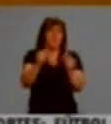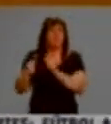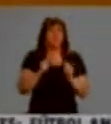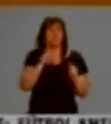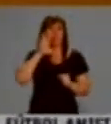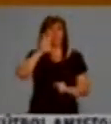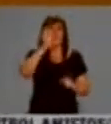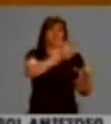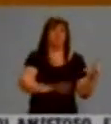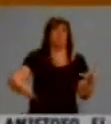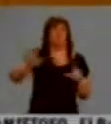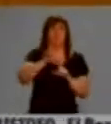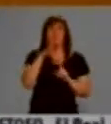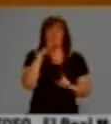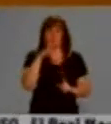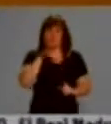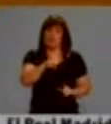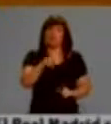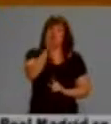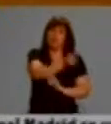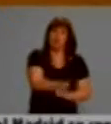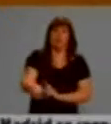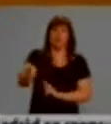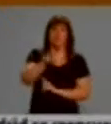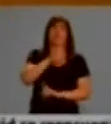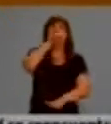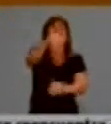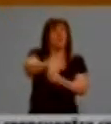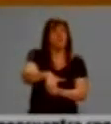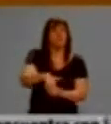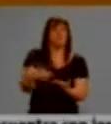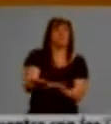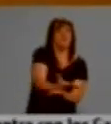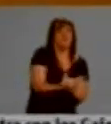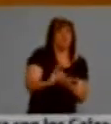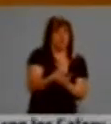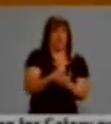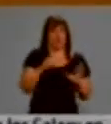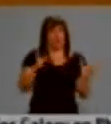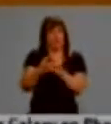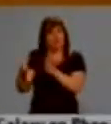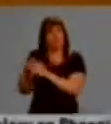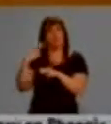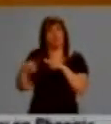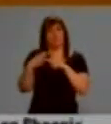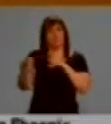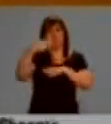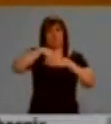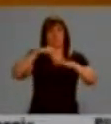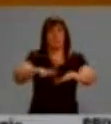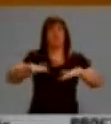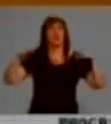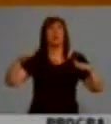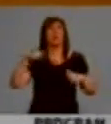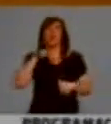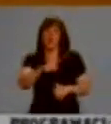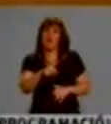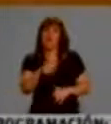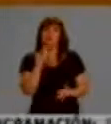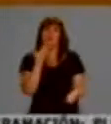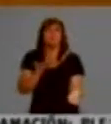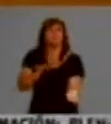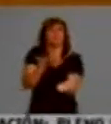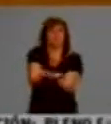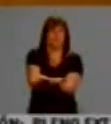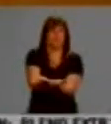Nación, porque en ella, reitero, votada por todas las fuerzas políticas de esta Cámara, se